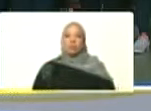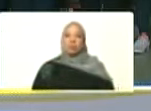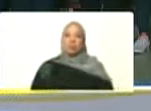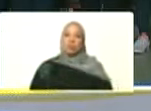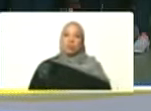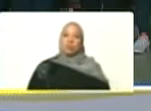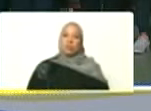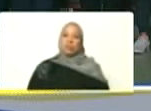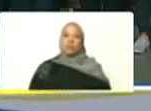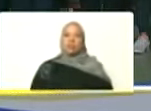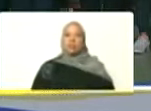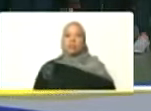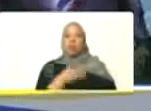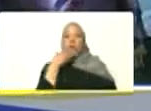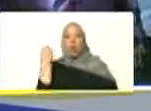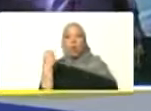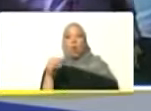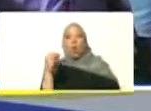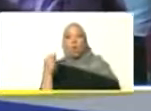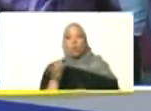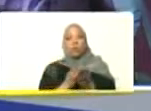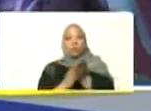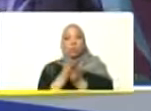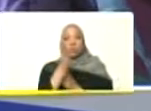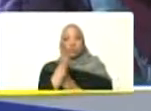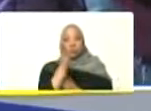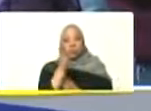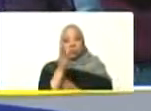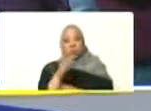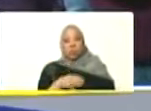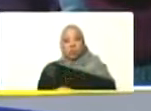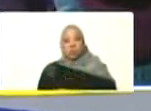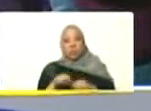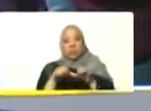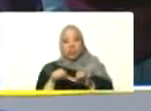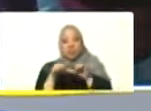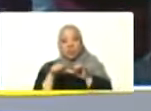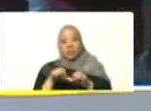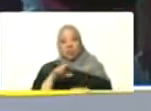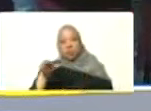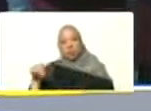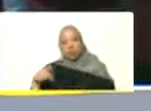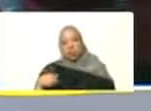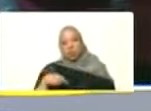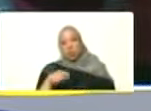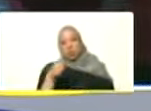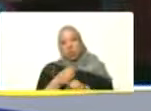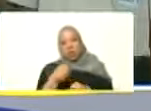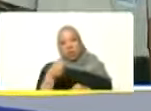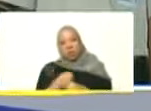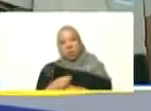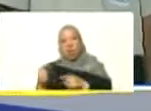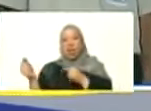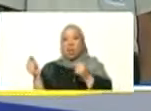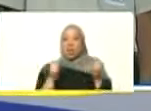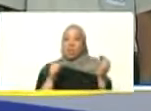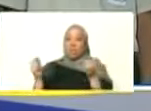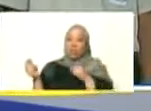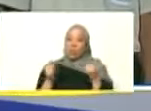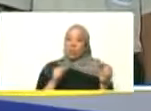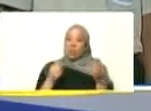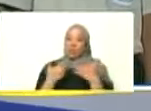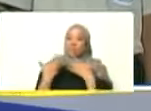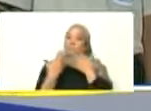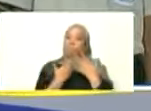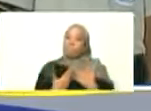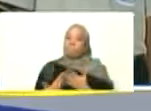sigan hacia adelante ustedes, los muchachos y muchachas, sigan ahí ustedes, trabajando, debatiendo,